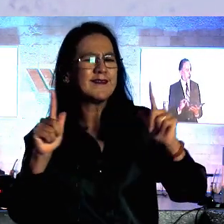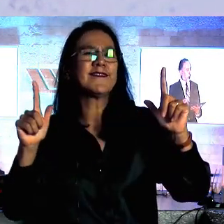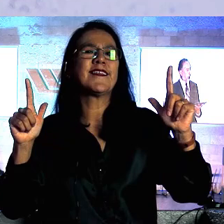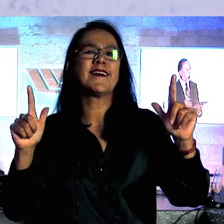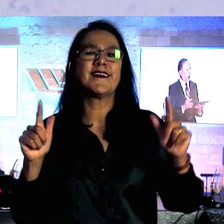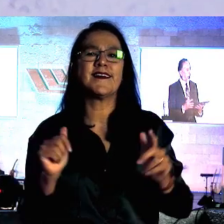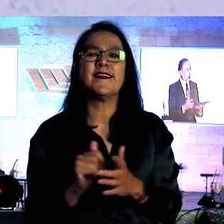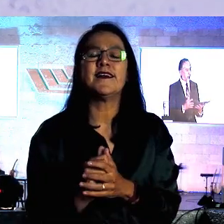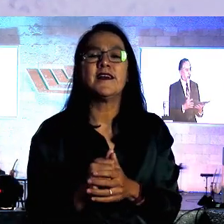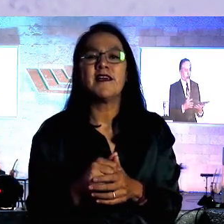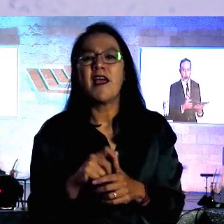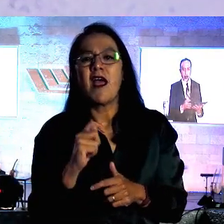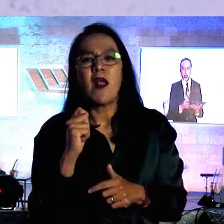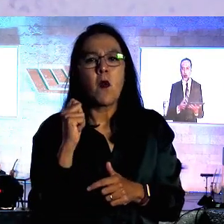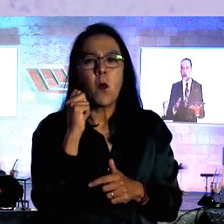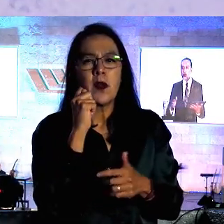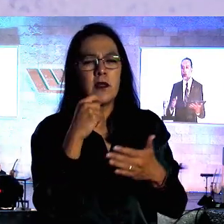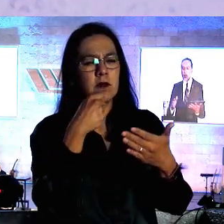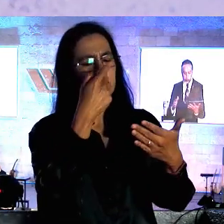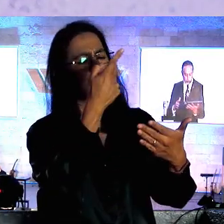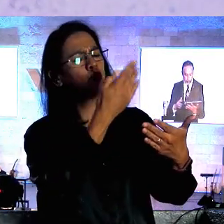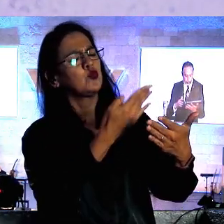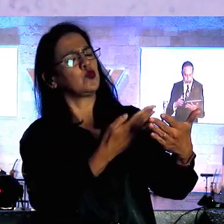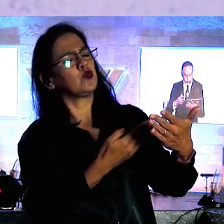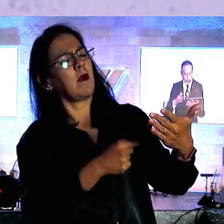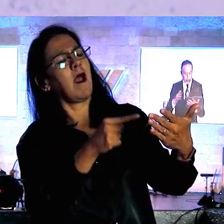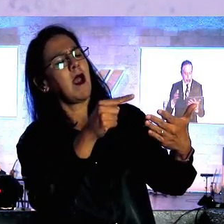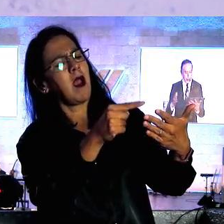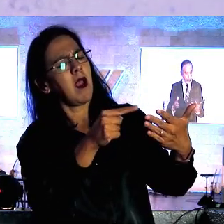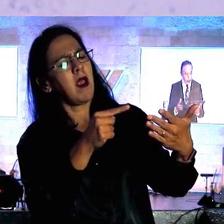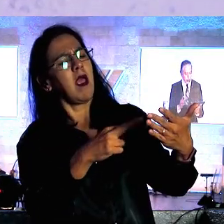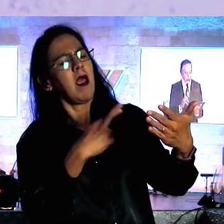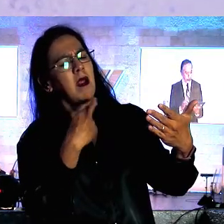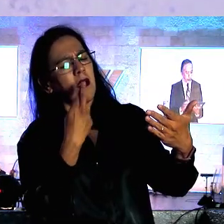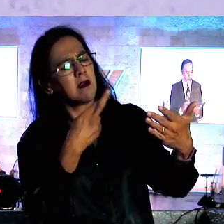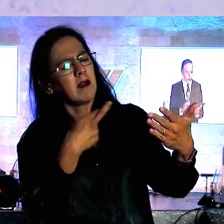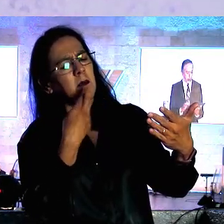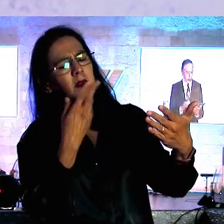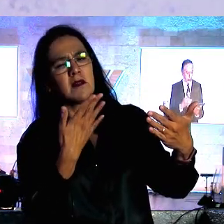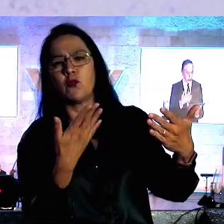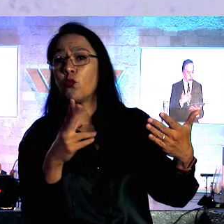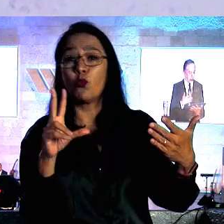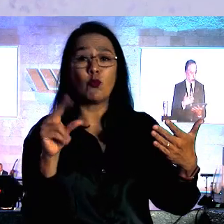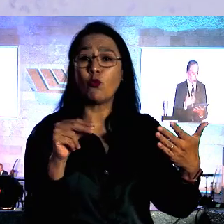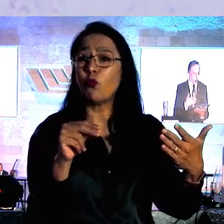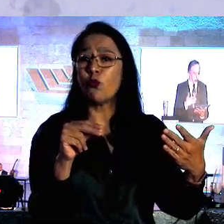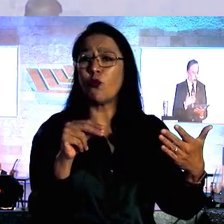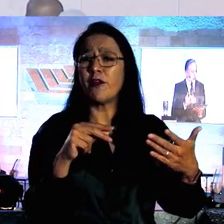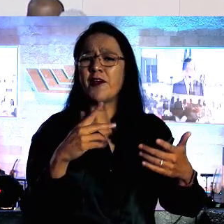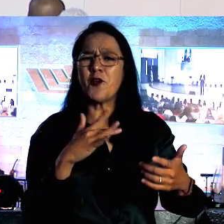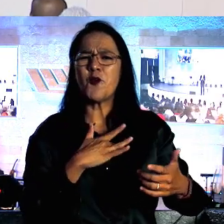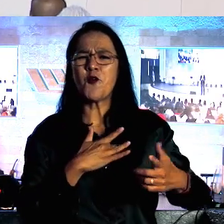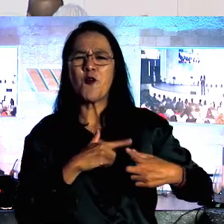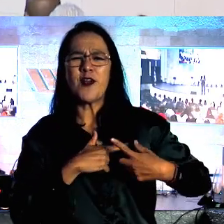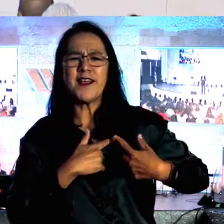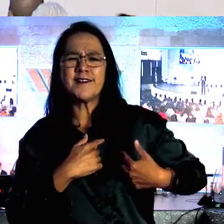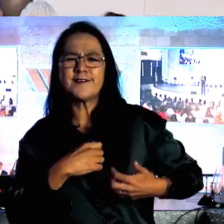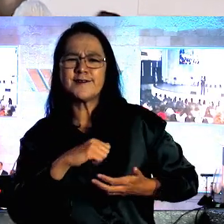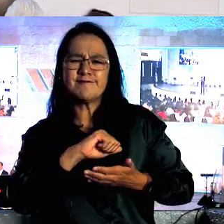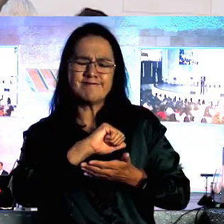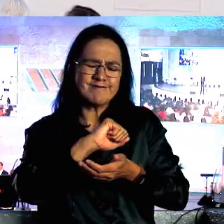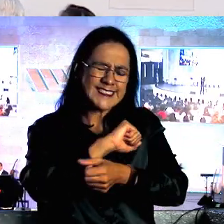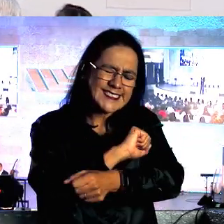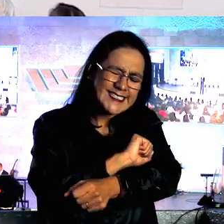no tiene que tomar ningún formulario, ni repetir ningún rezo, sino que tiene un corazón sencillo que sabe